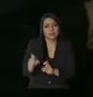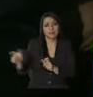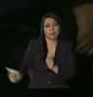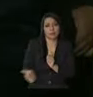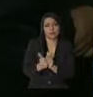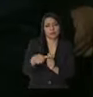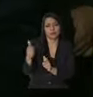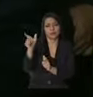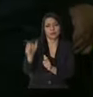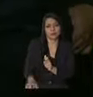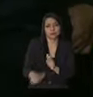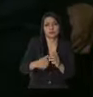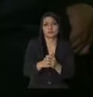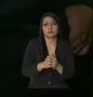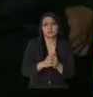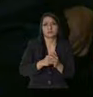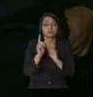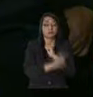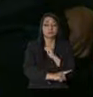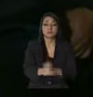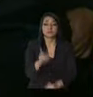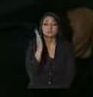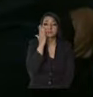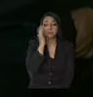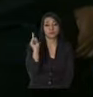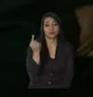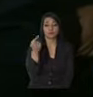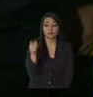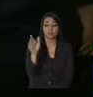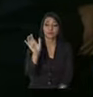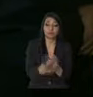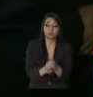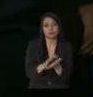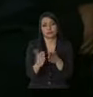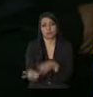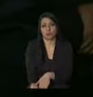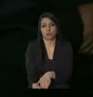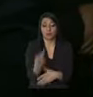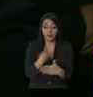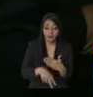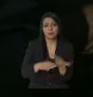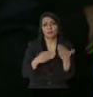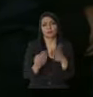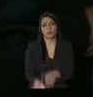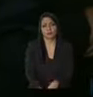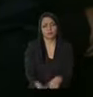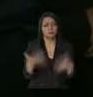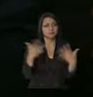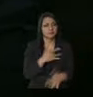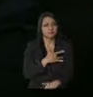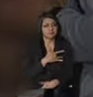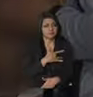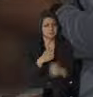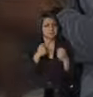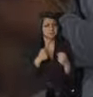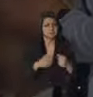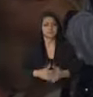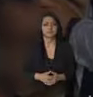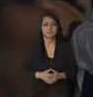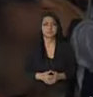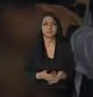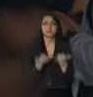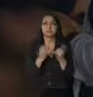una madre que se queda sola y perder de golpe sus dos seres queridos es un dolor tan fuerte. Ahora sus